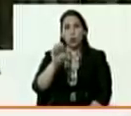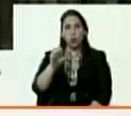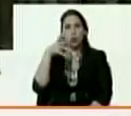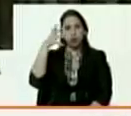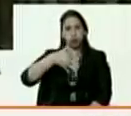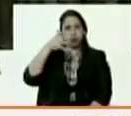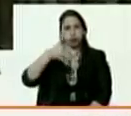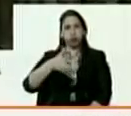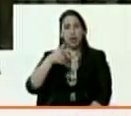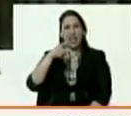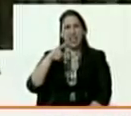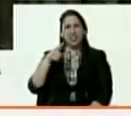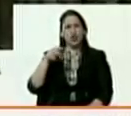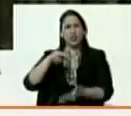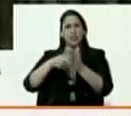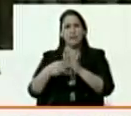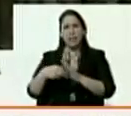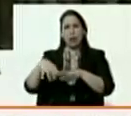implica dominación